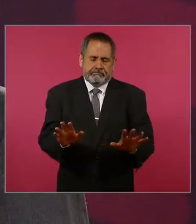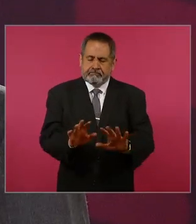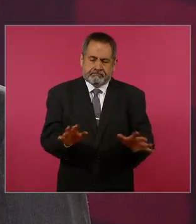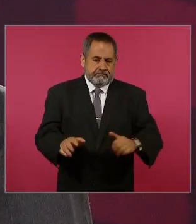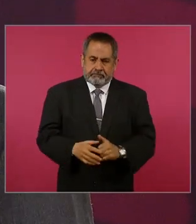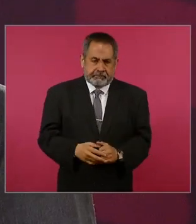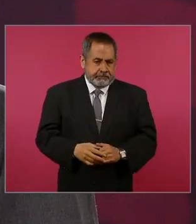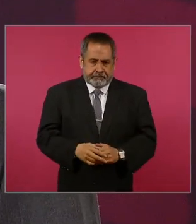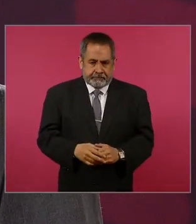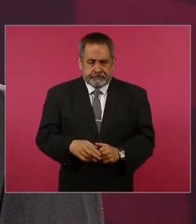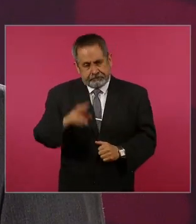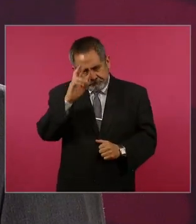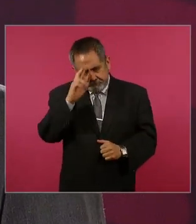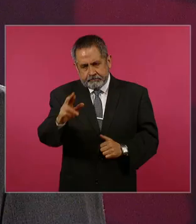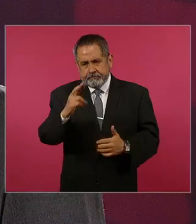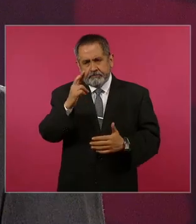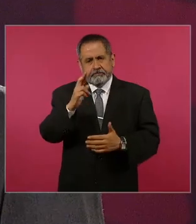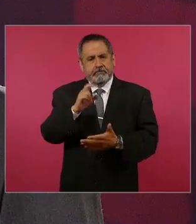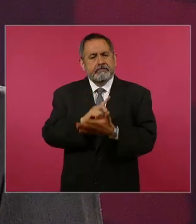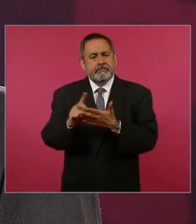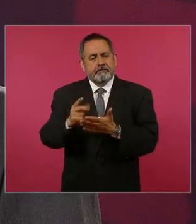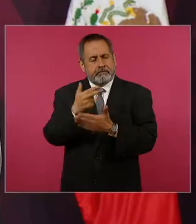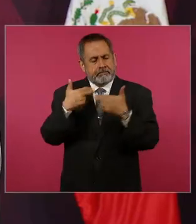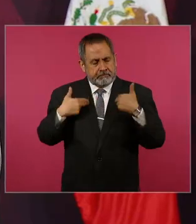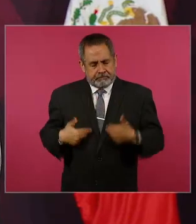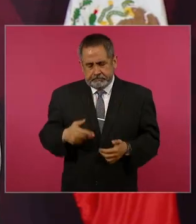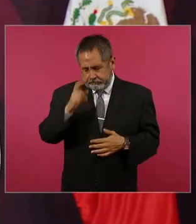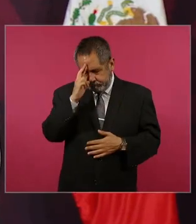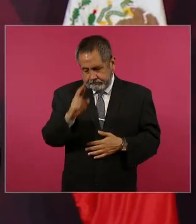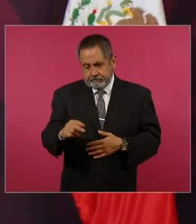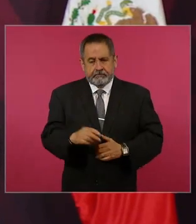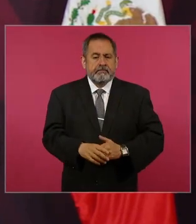No se violan derechos humanos.